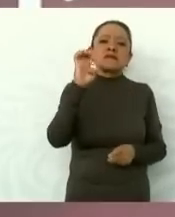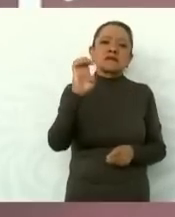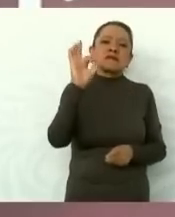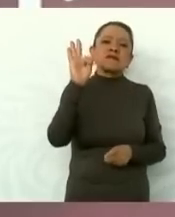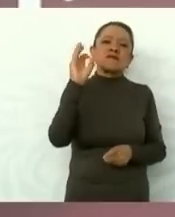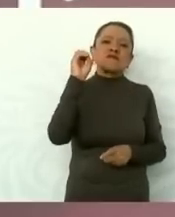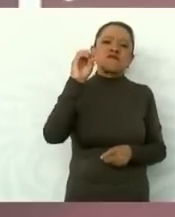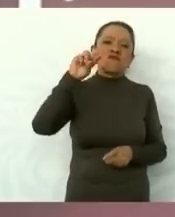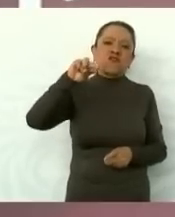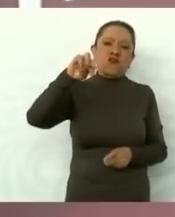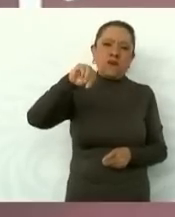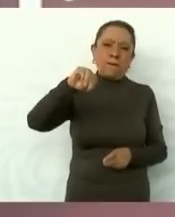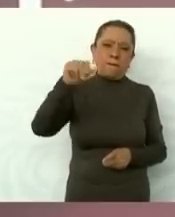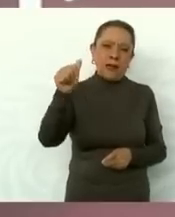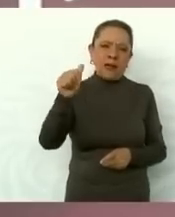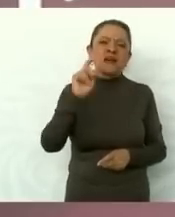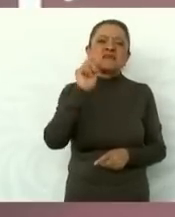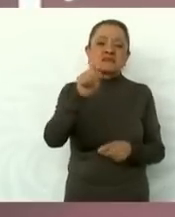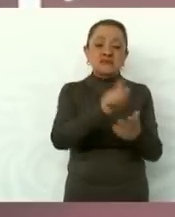la Constitución de